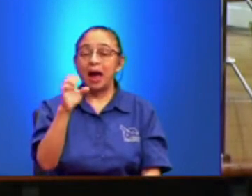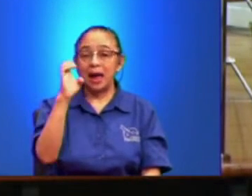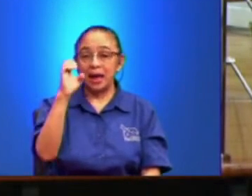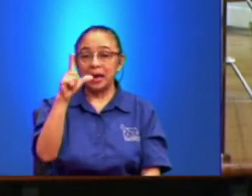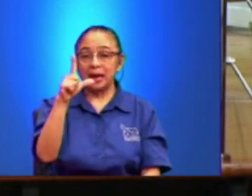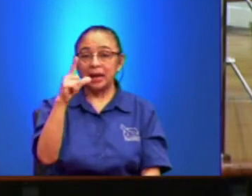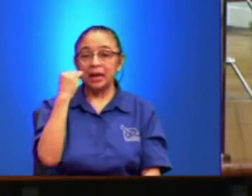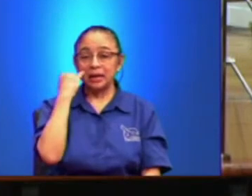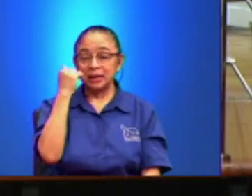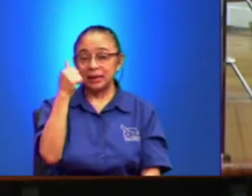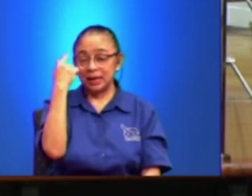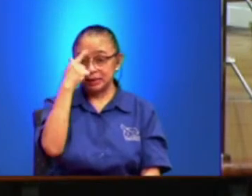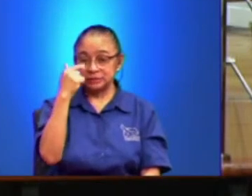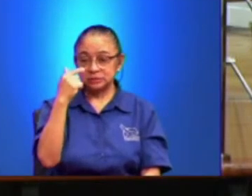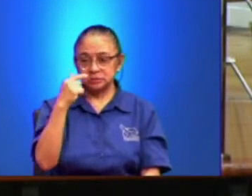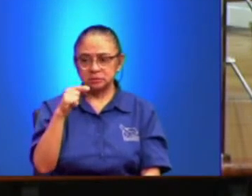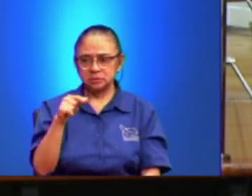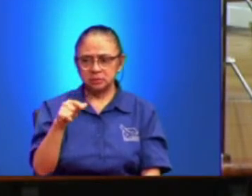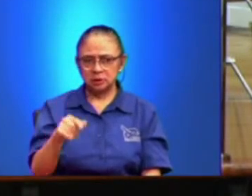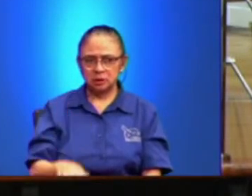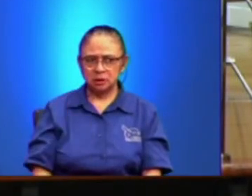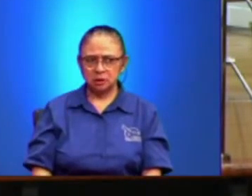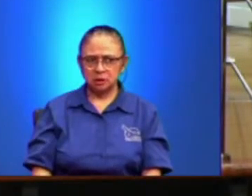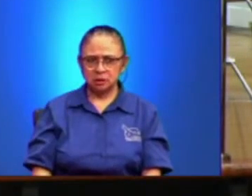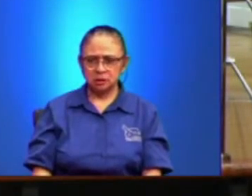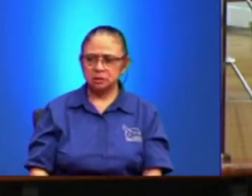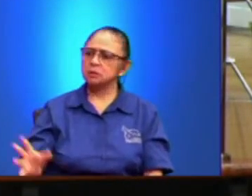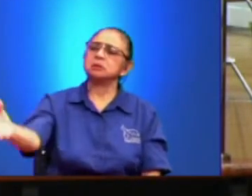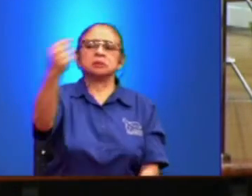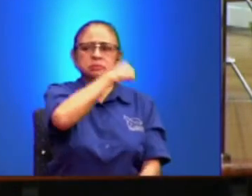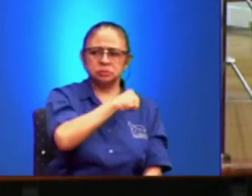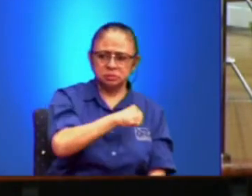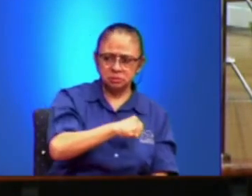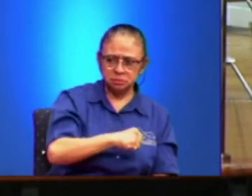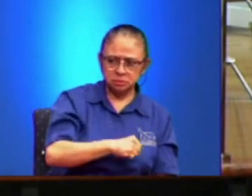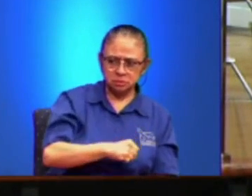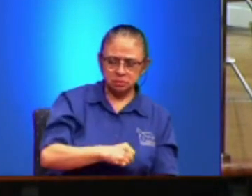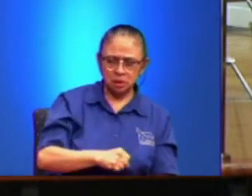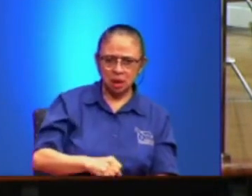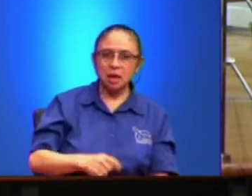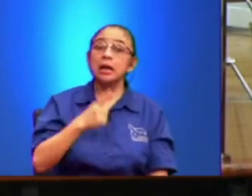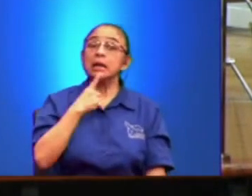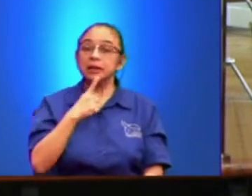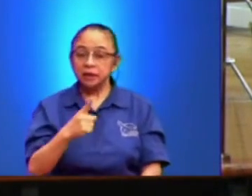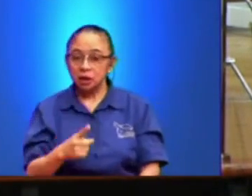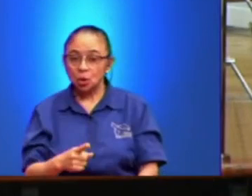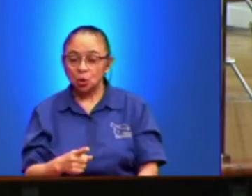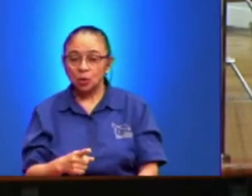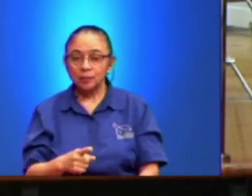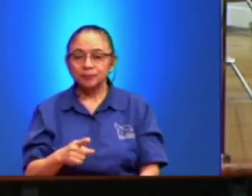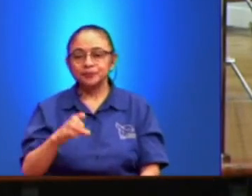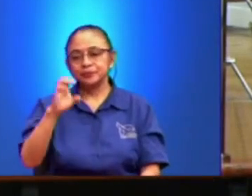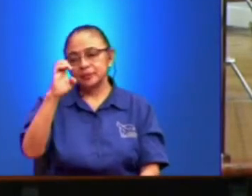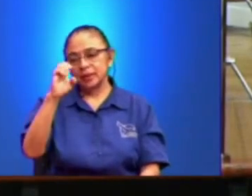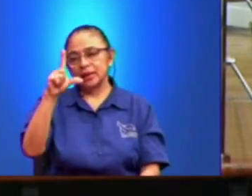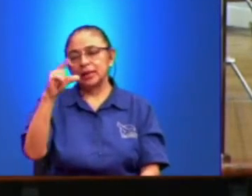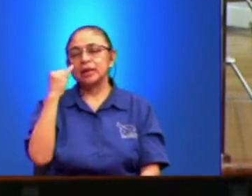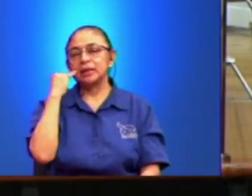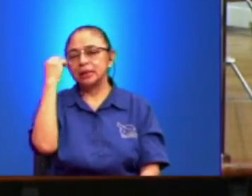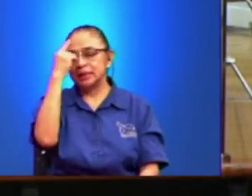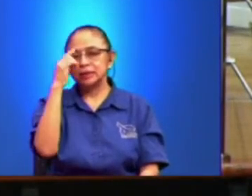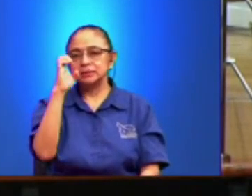mismo busquen porque le dijo le digo eso son lo